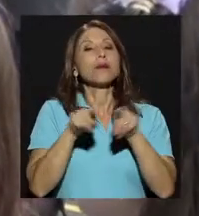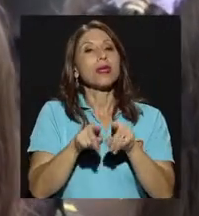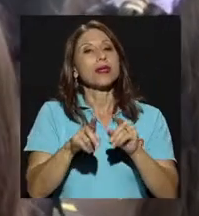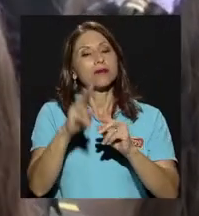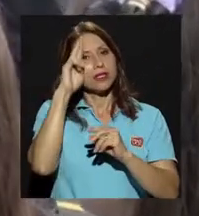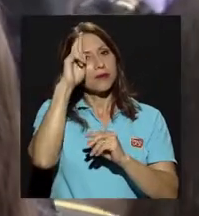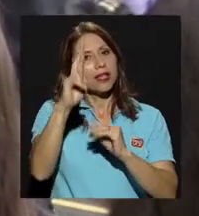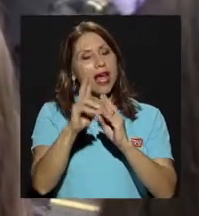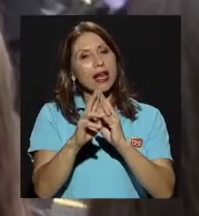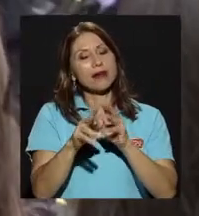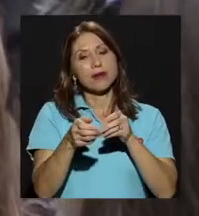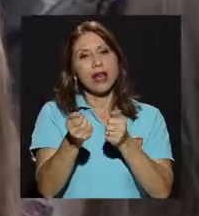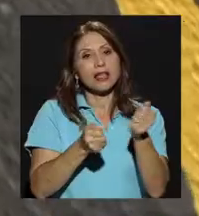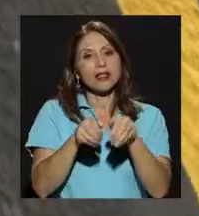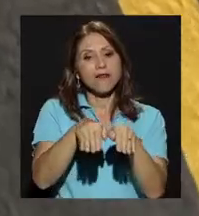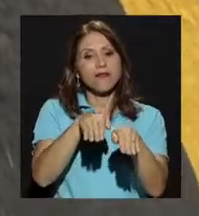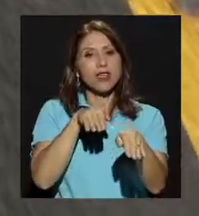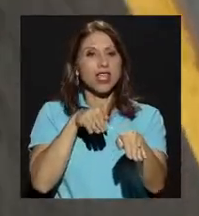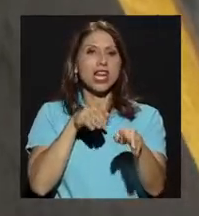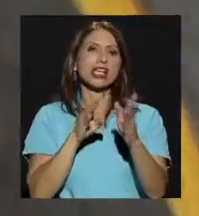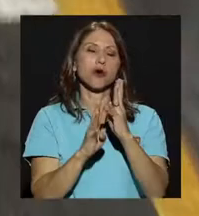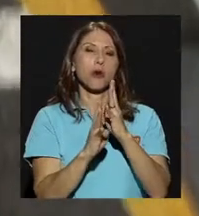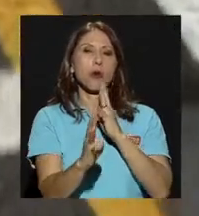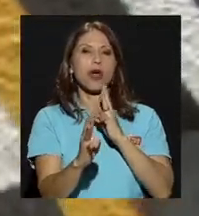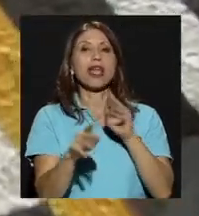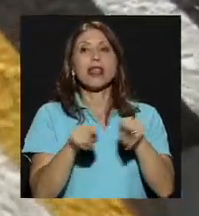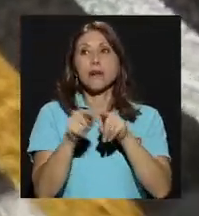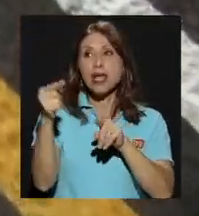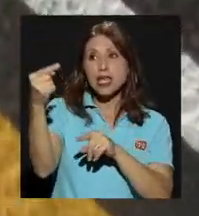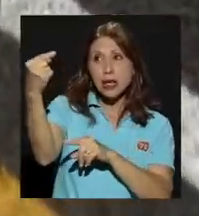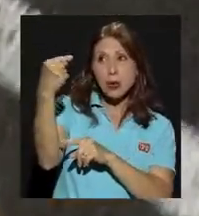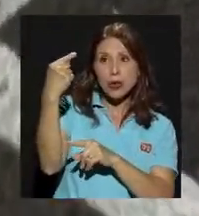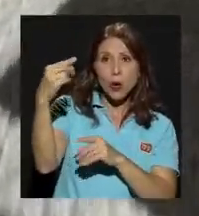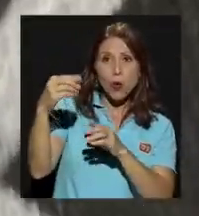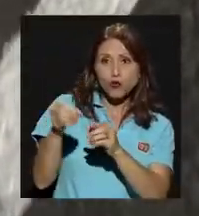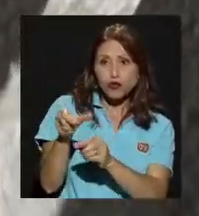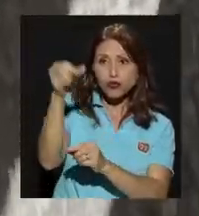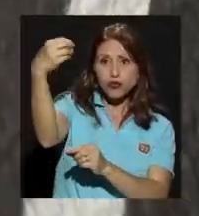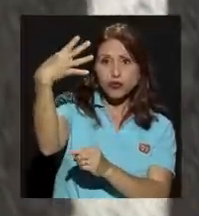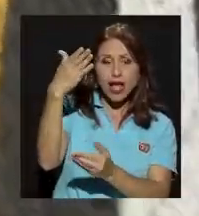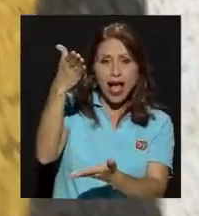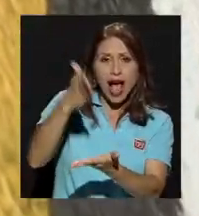las filas y la señal de alto, realizar virajes o utilizar